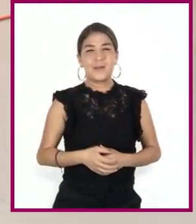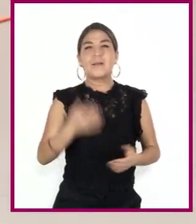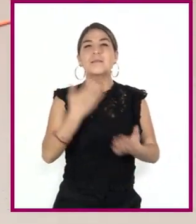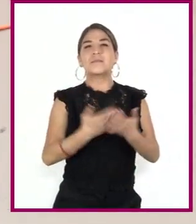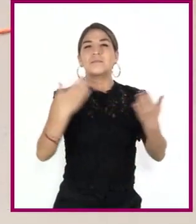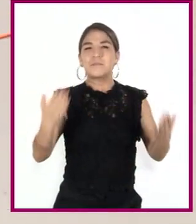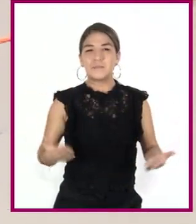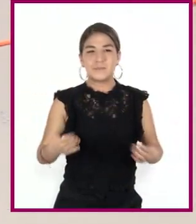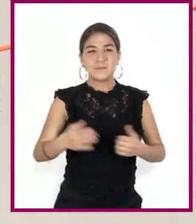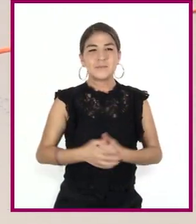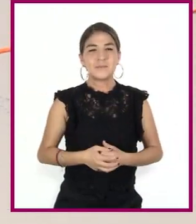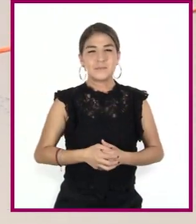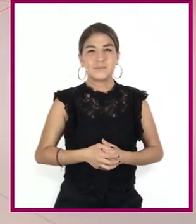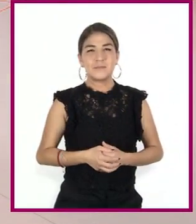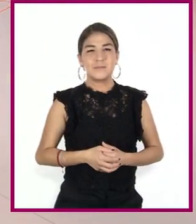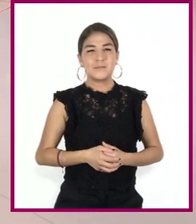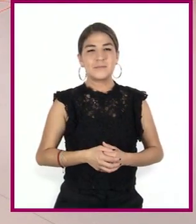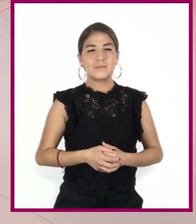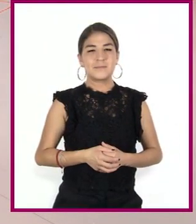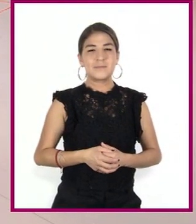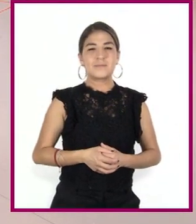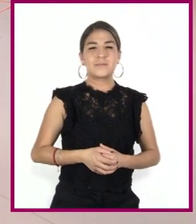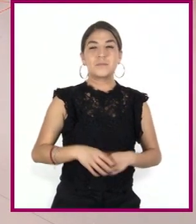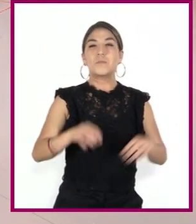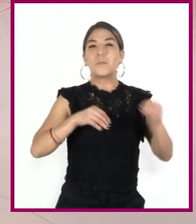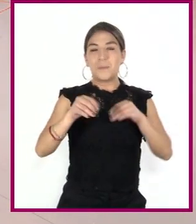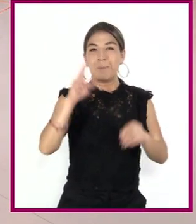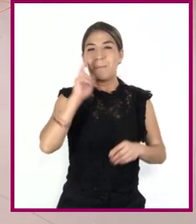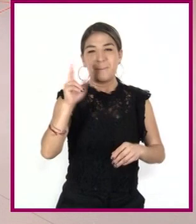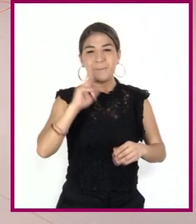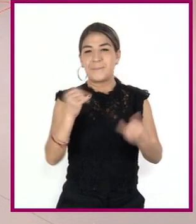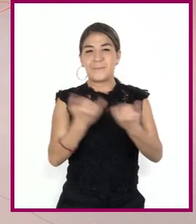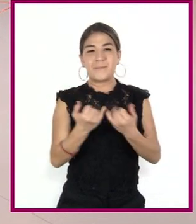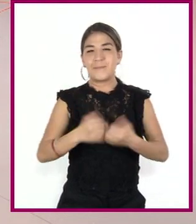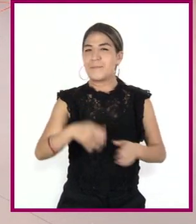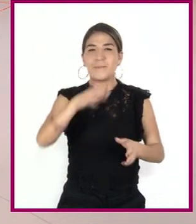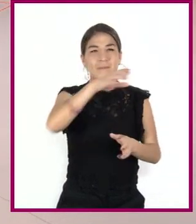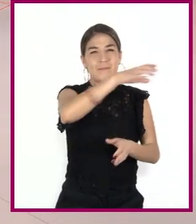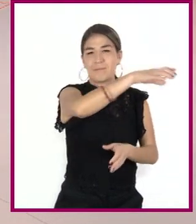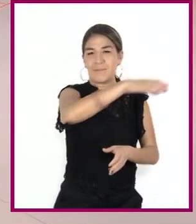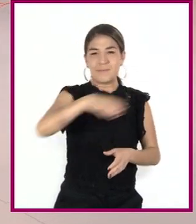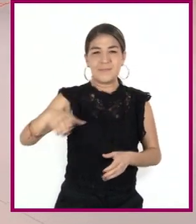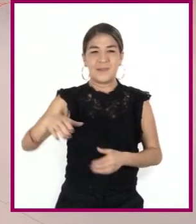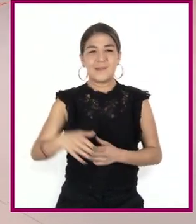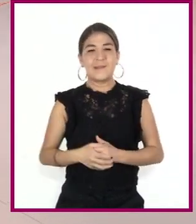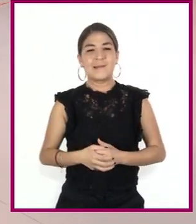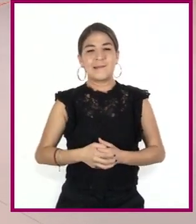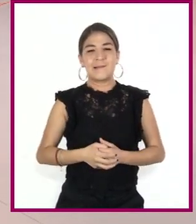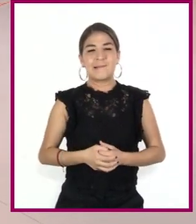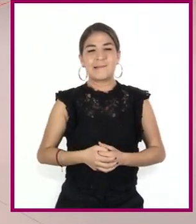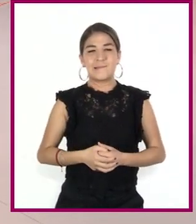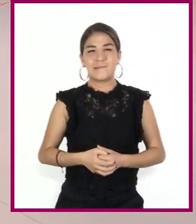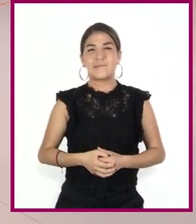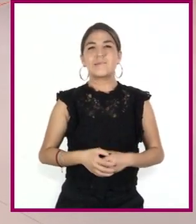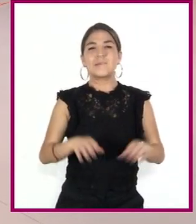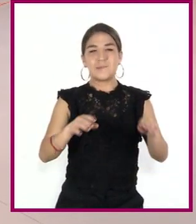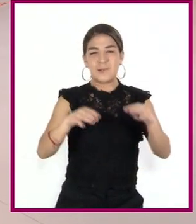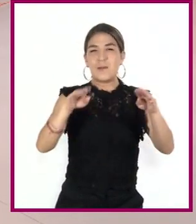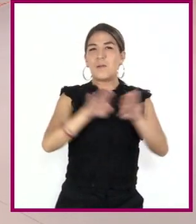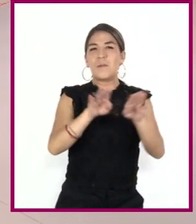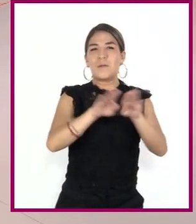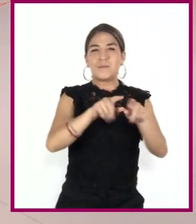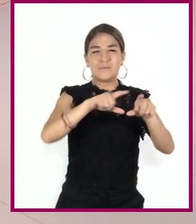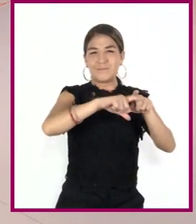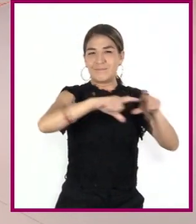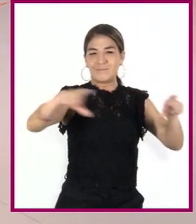ahora, ¿sí cabrá esta? Yo creo que sí. Igual en la misma, pues. Sí. Pero a esta altura, ¿cierto? A esa altura, exactamente.